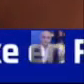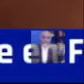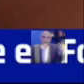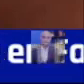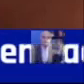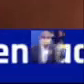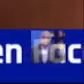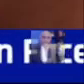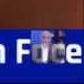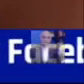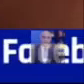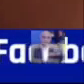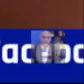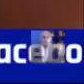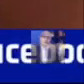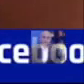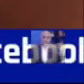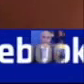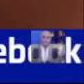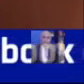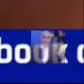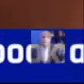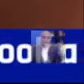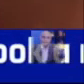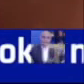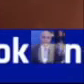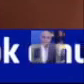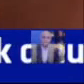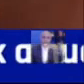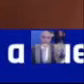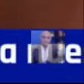Argentina, como Chile, sino